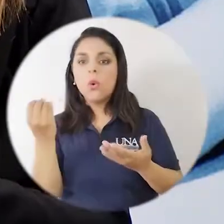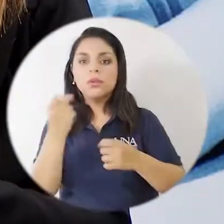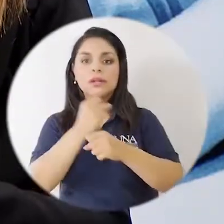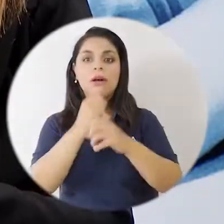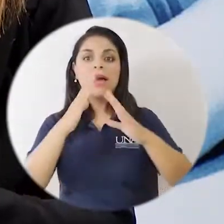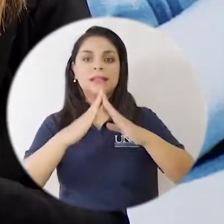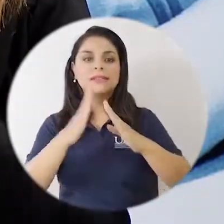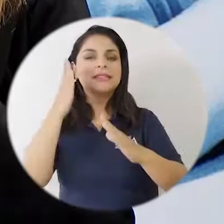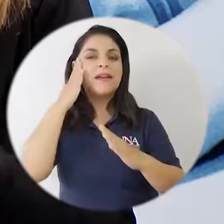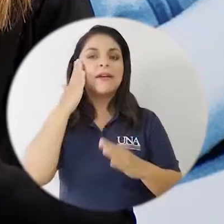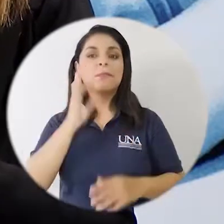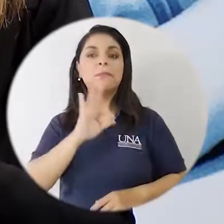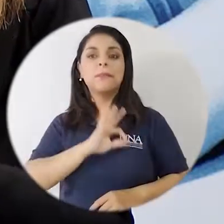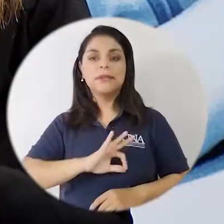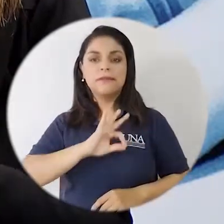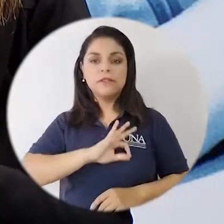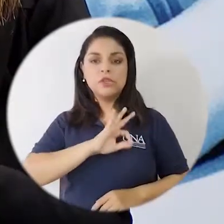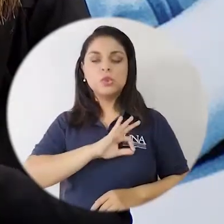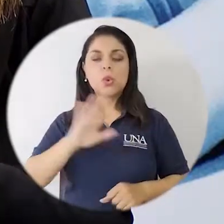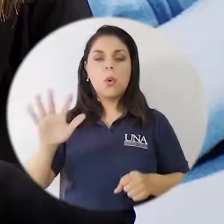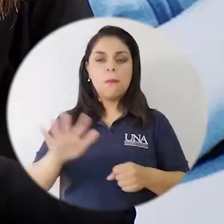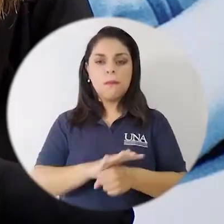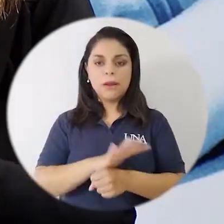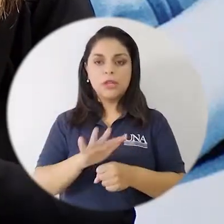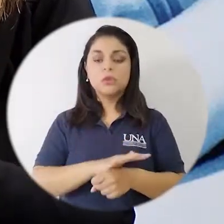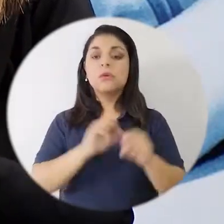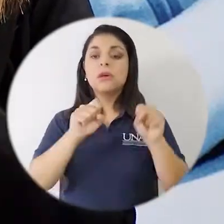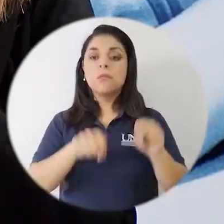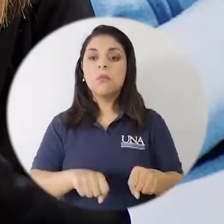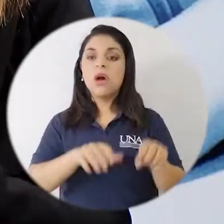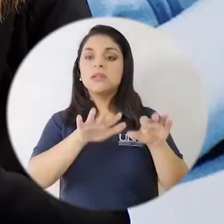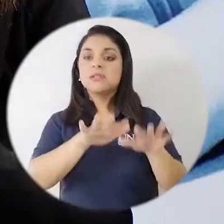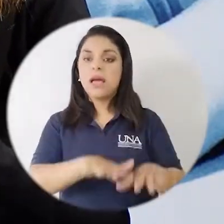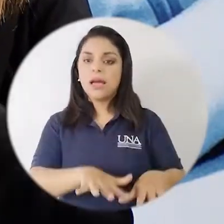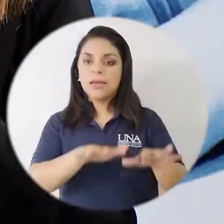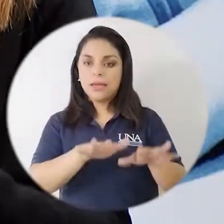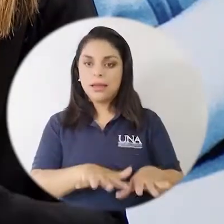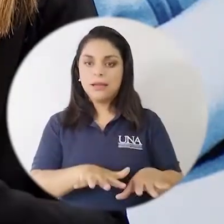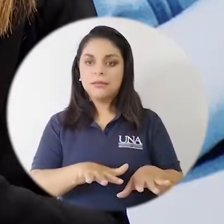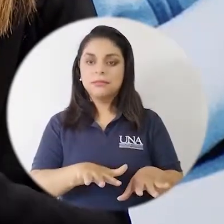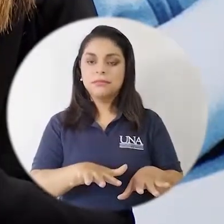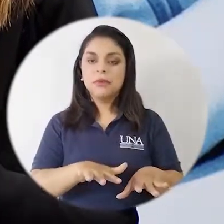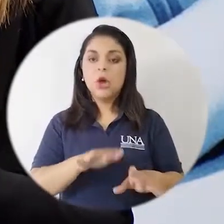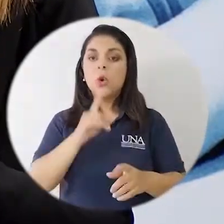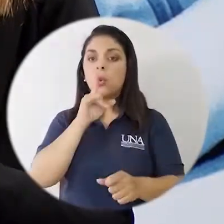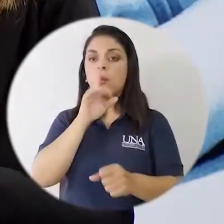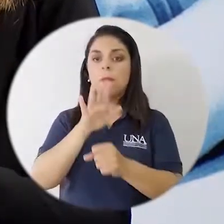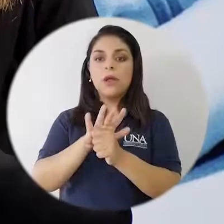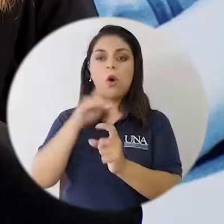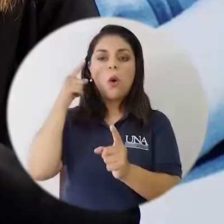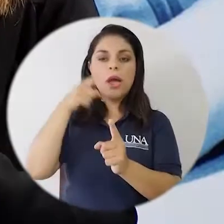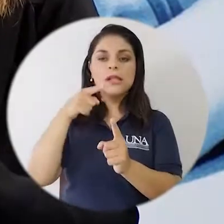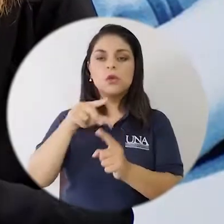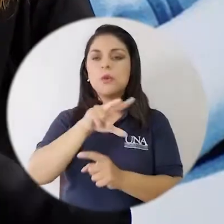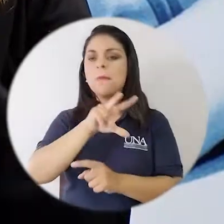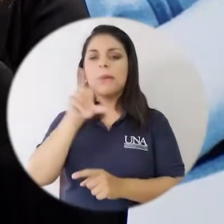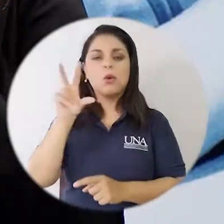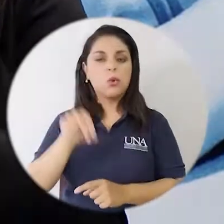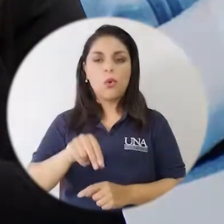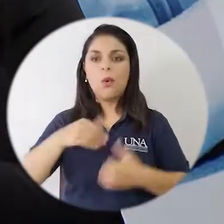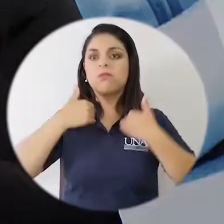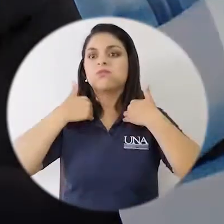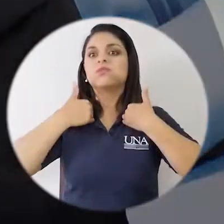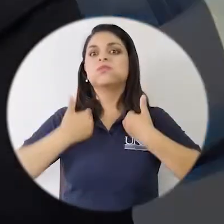persona que está en teletrabajo se beneficie plenamente de él, pueda estar tranquila, pueda cumplir con sus objetivos, pero no llegue al nivel de quemado. Y